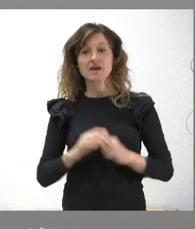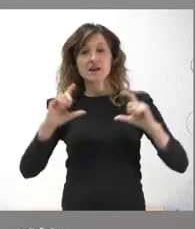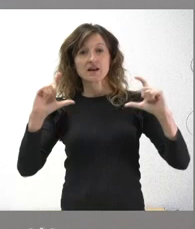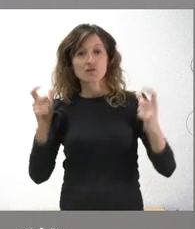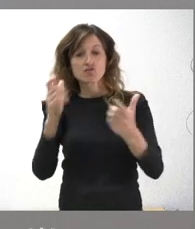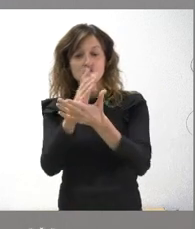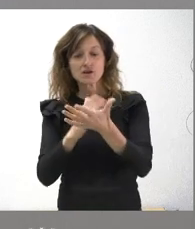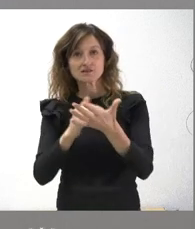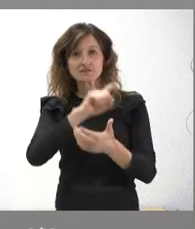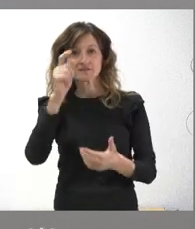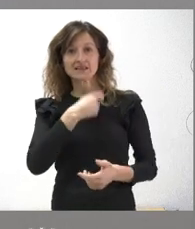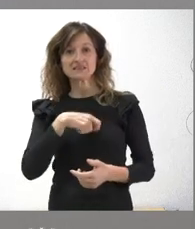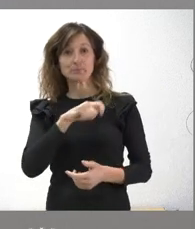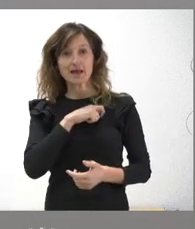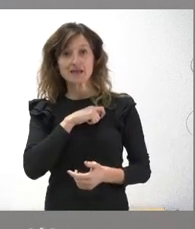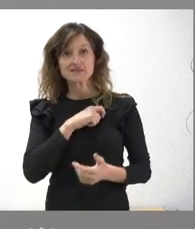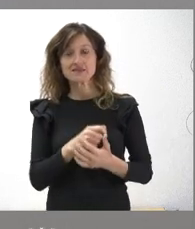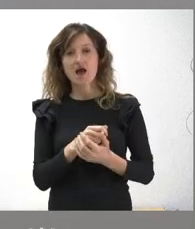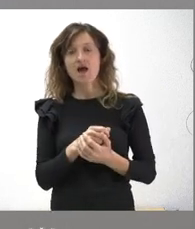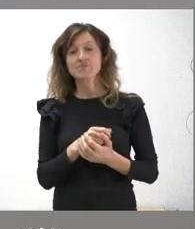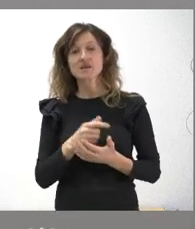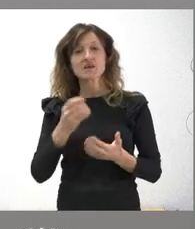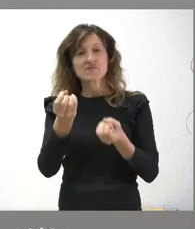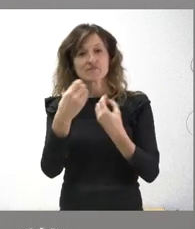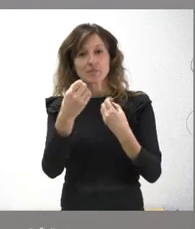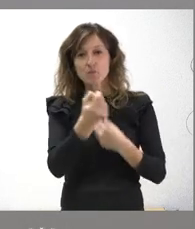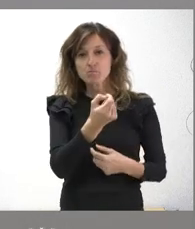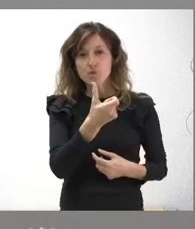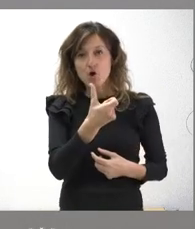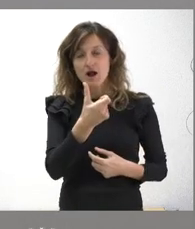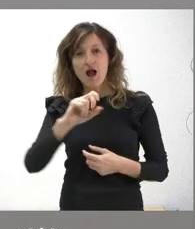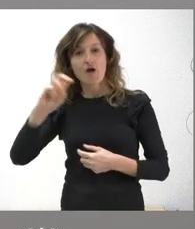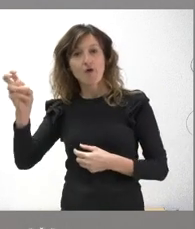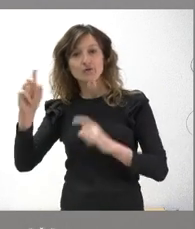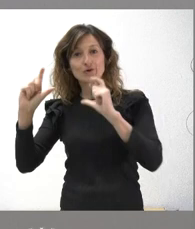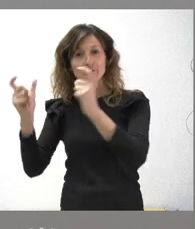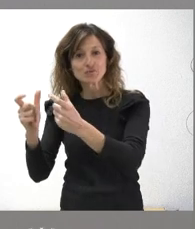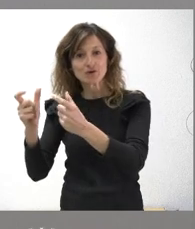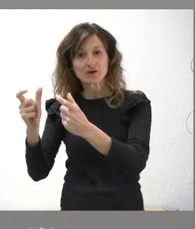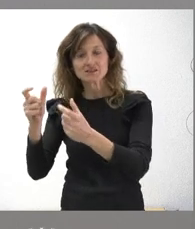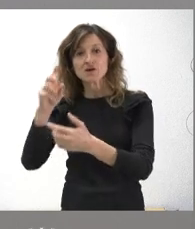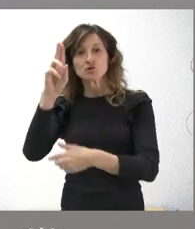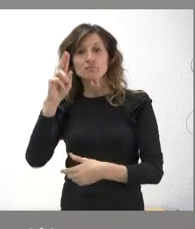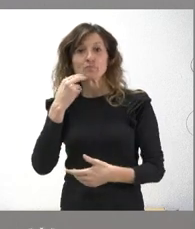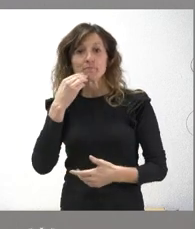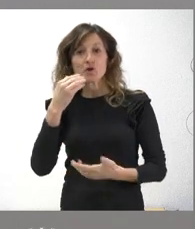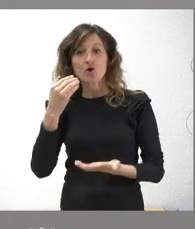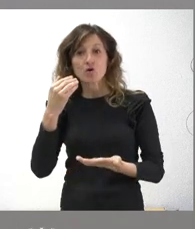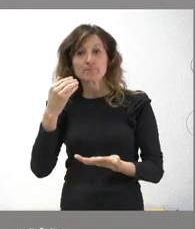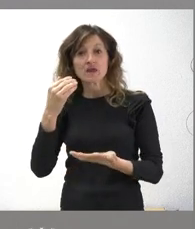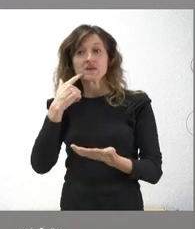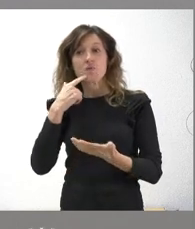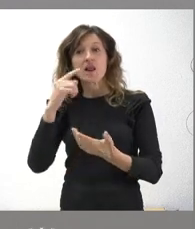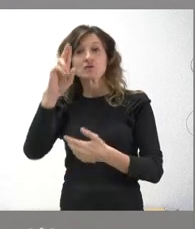las comunidades autónomas en España dispongamos de menos información de lo que se dispone en las reuniones que se celebran en Suiza con algún